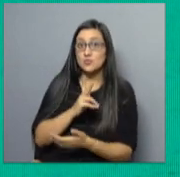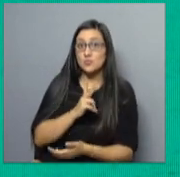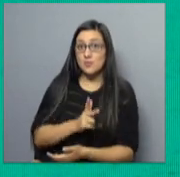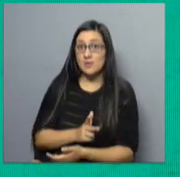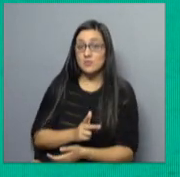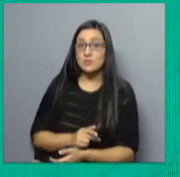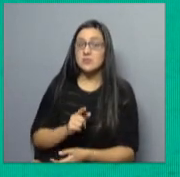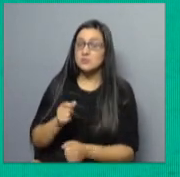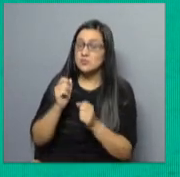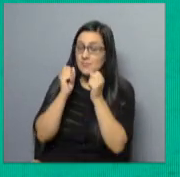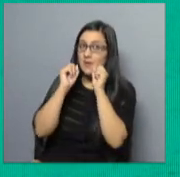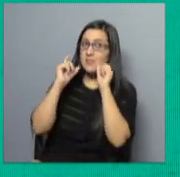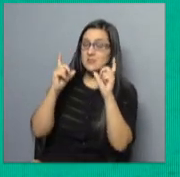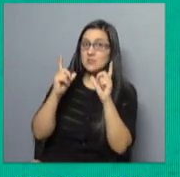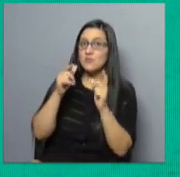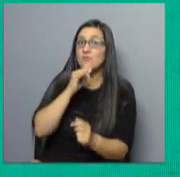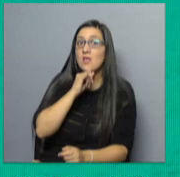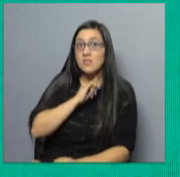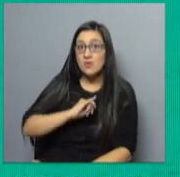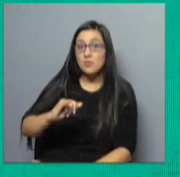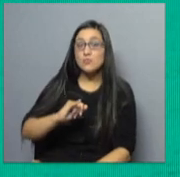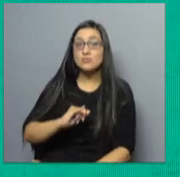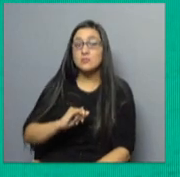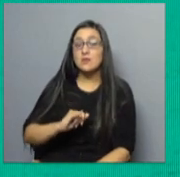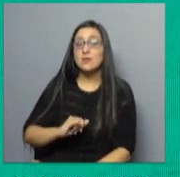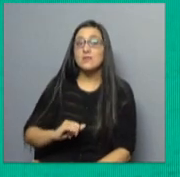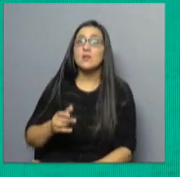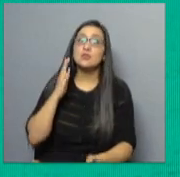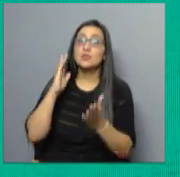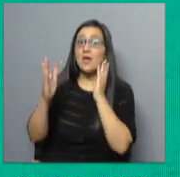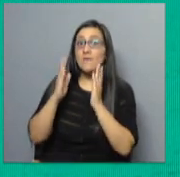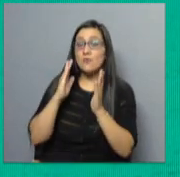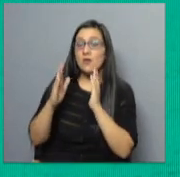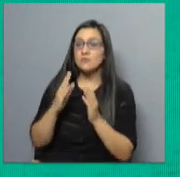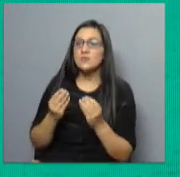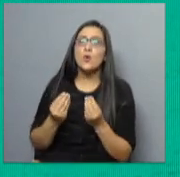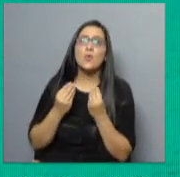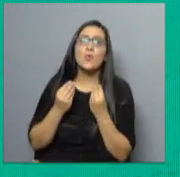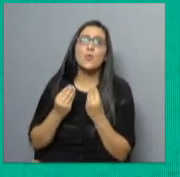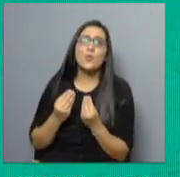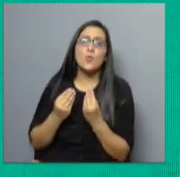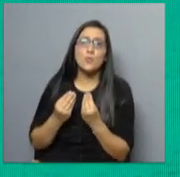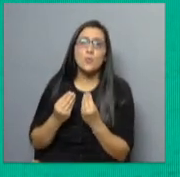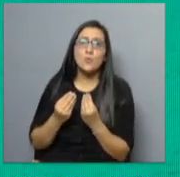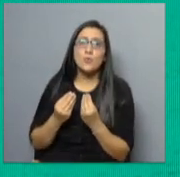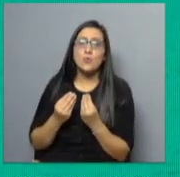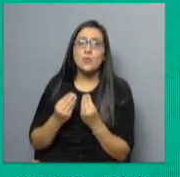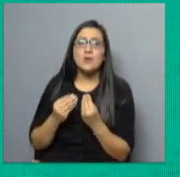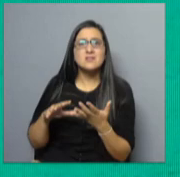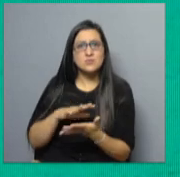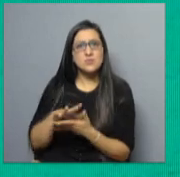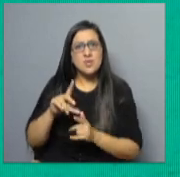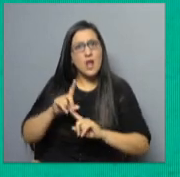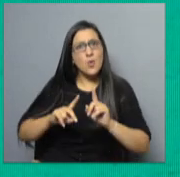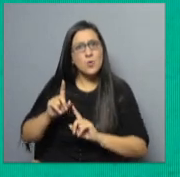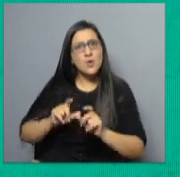llamó la atención y fue una denuncia de lo que como decíamos antes no de los abogados de oficio que como llega o lo que están viviendo algunas personas que están